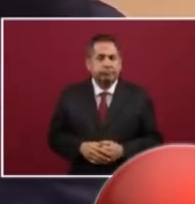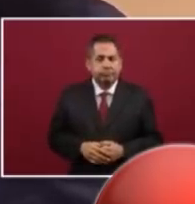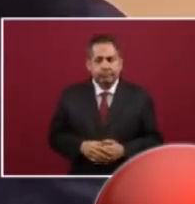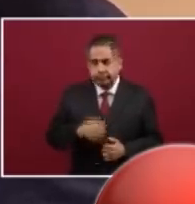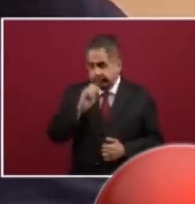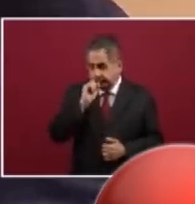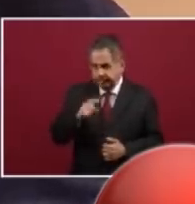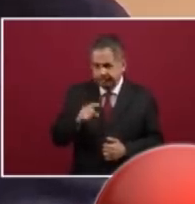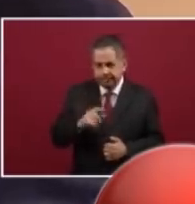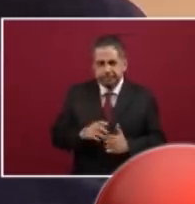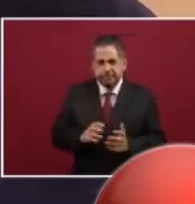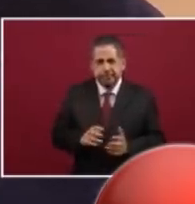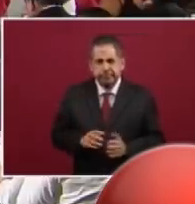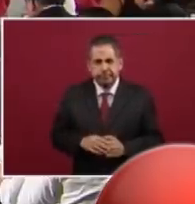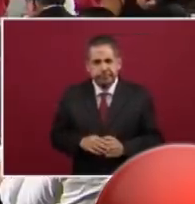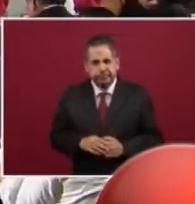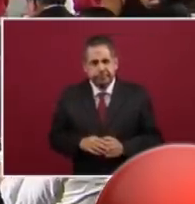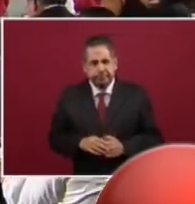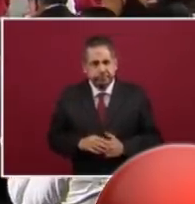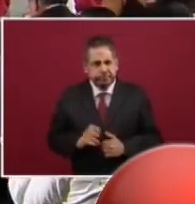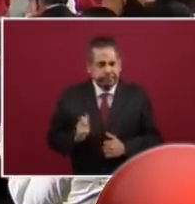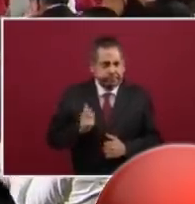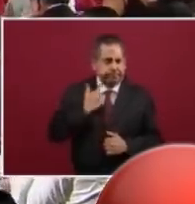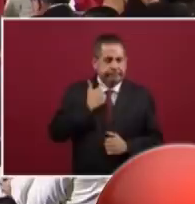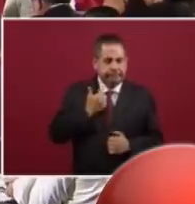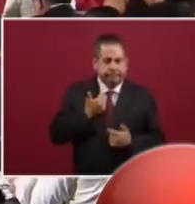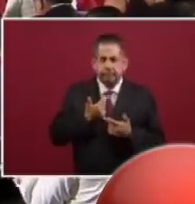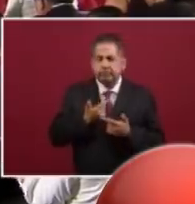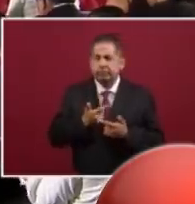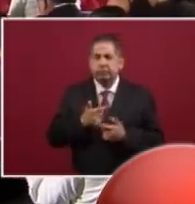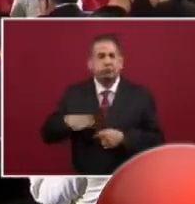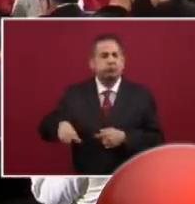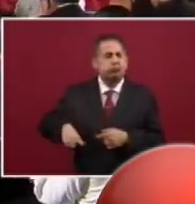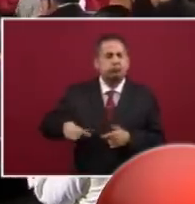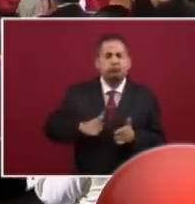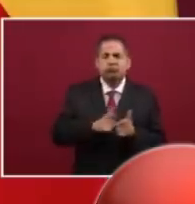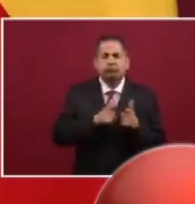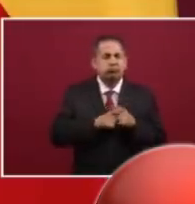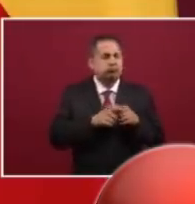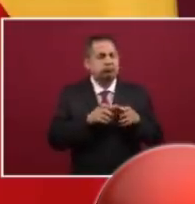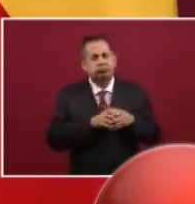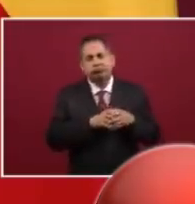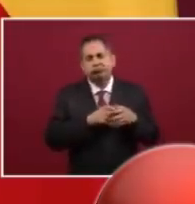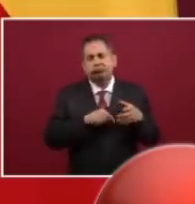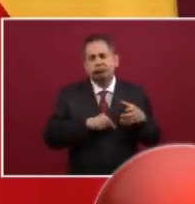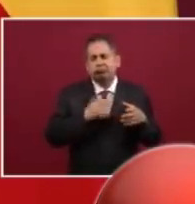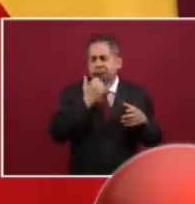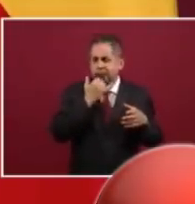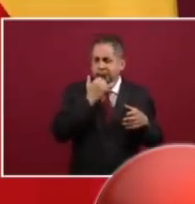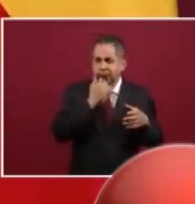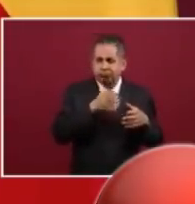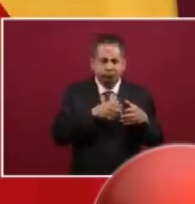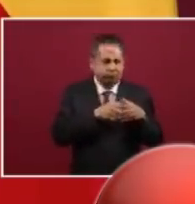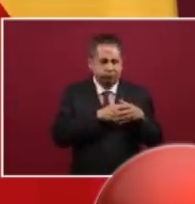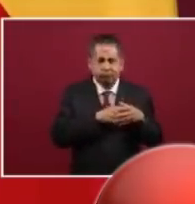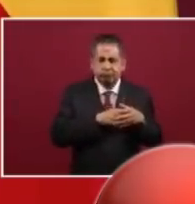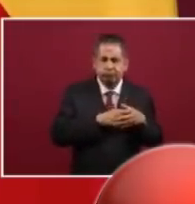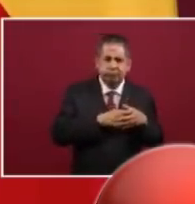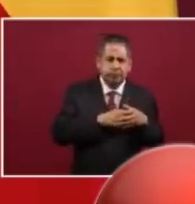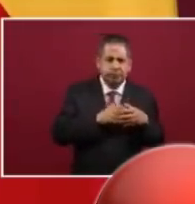en gobiernos que han habido de corte conservador